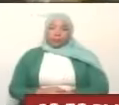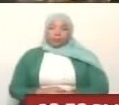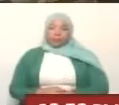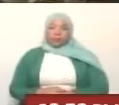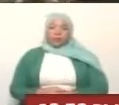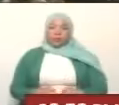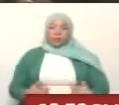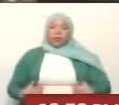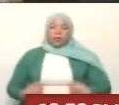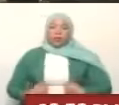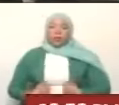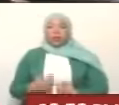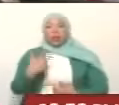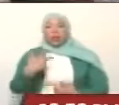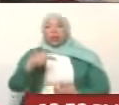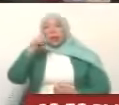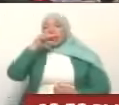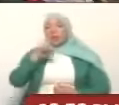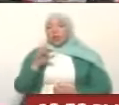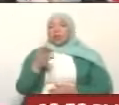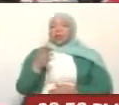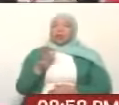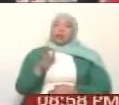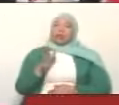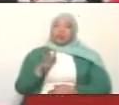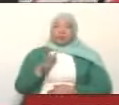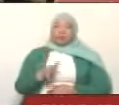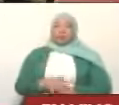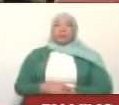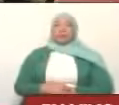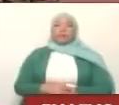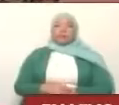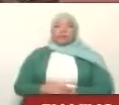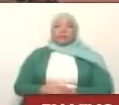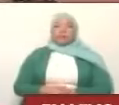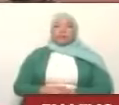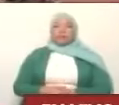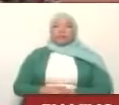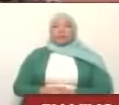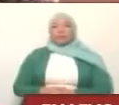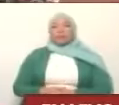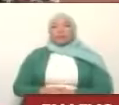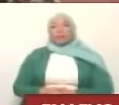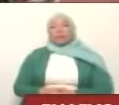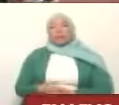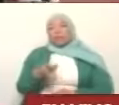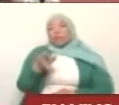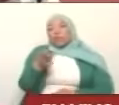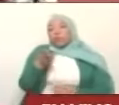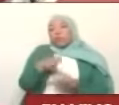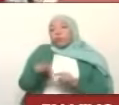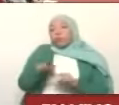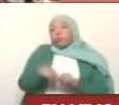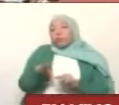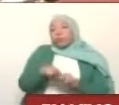Tú, Génesis, tenías 3 años también. ¿Ah? Ustedes eran unos niños, unas